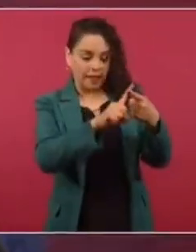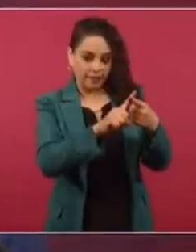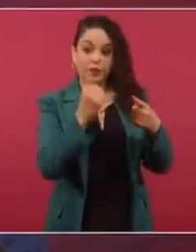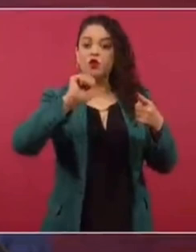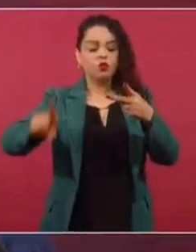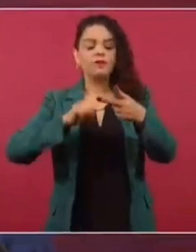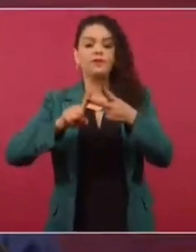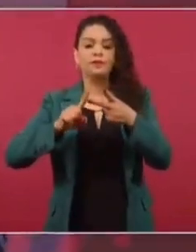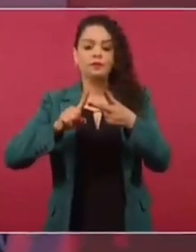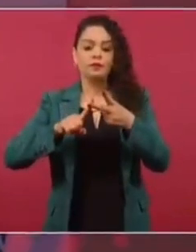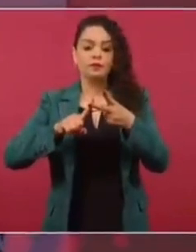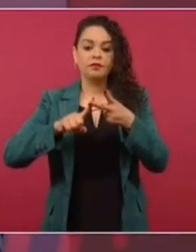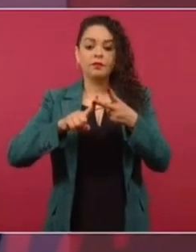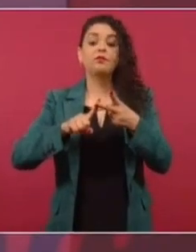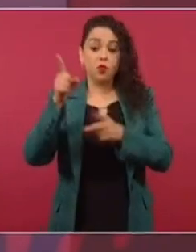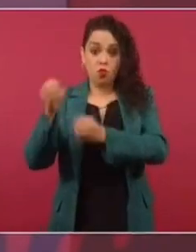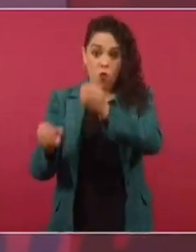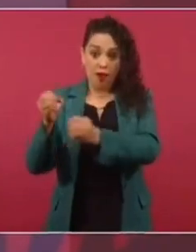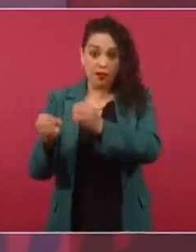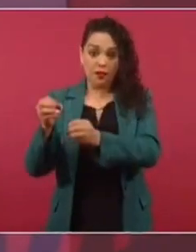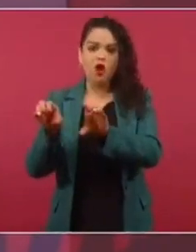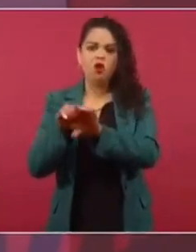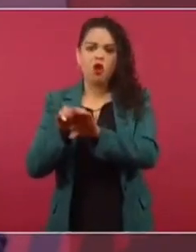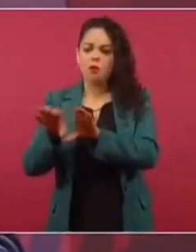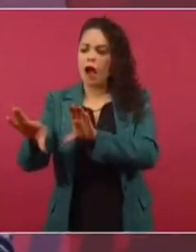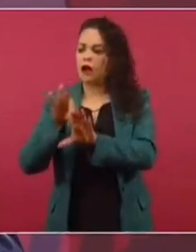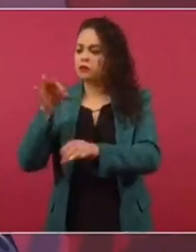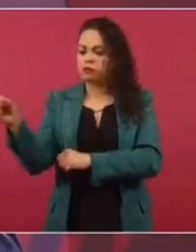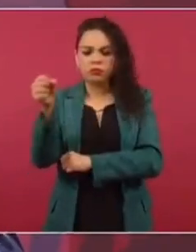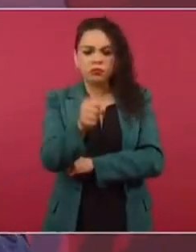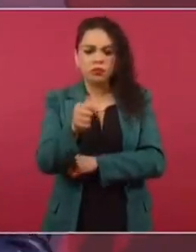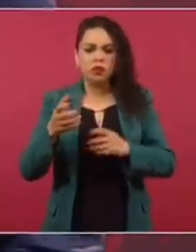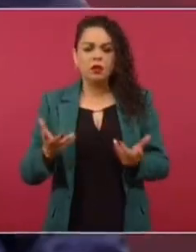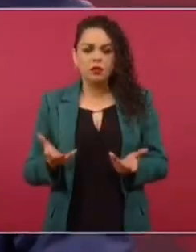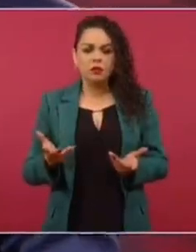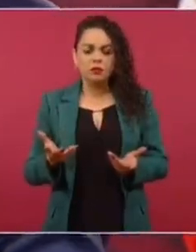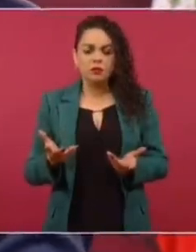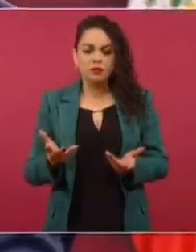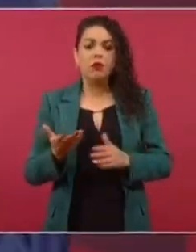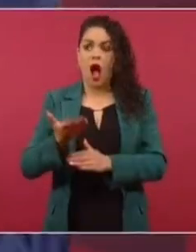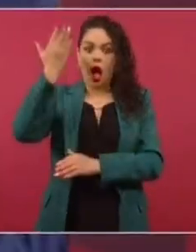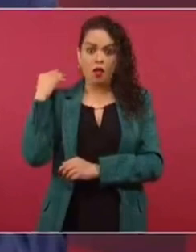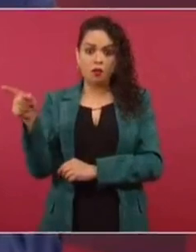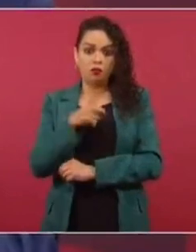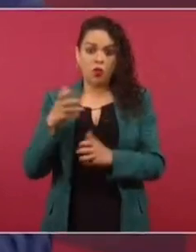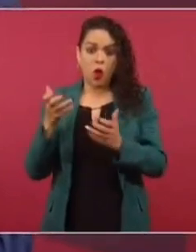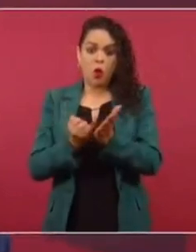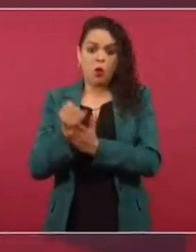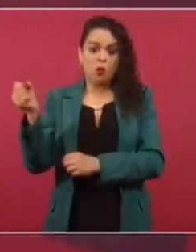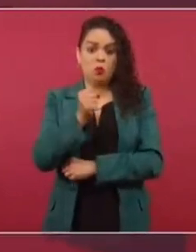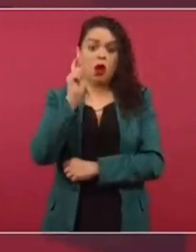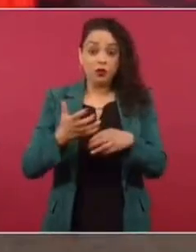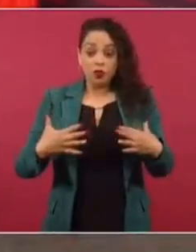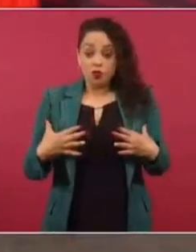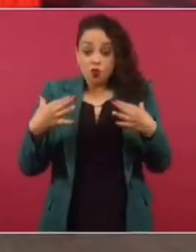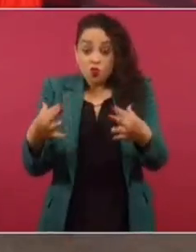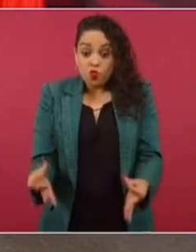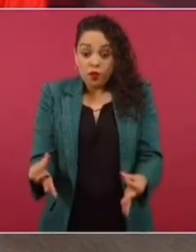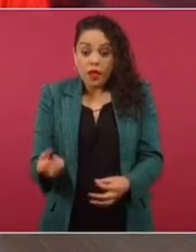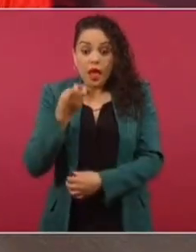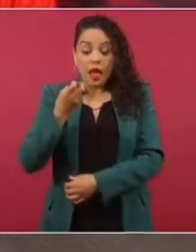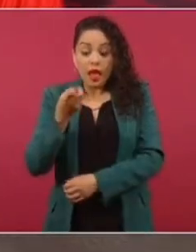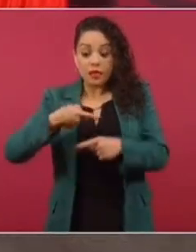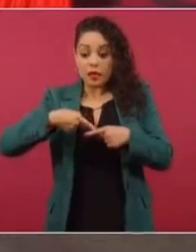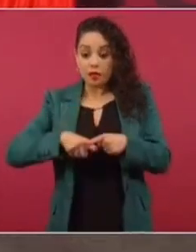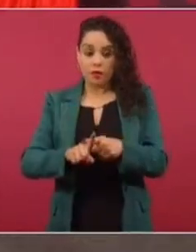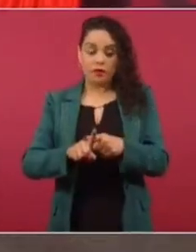elijan a los jueces, a los magistrados y a los ministros. En una época se eligieron, en la época de la República restaurada.